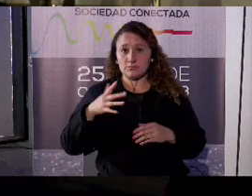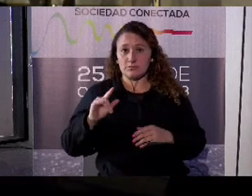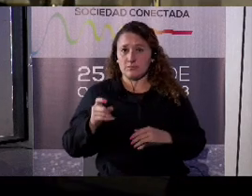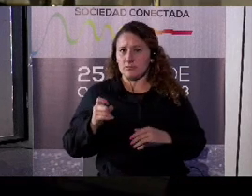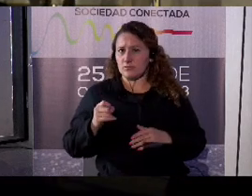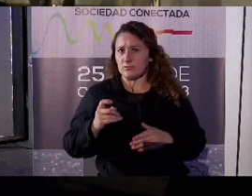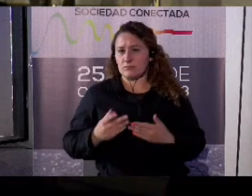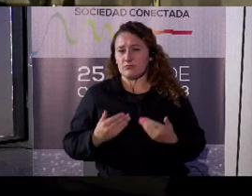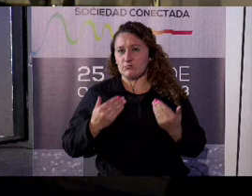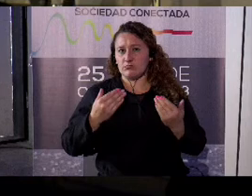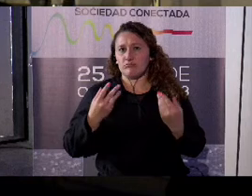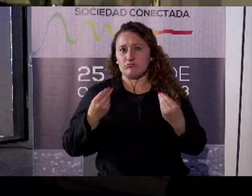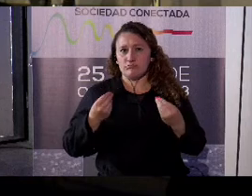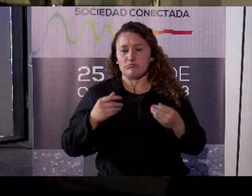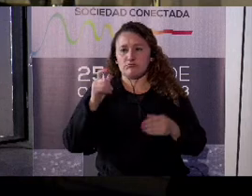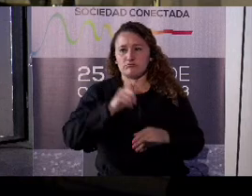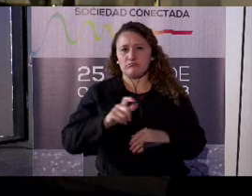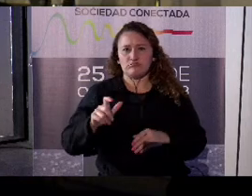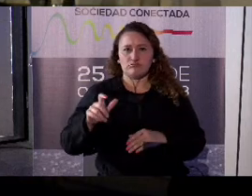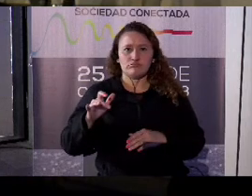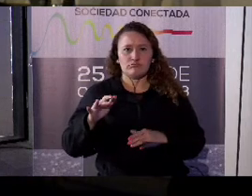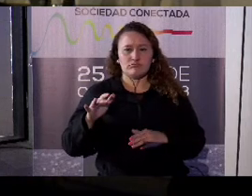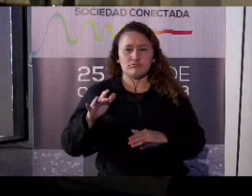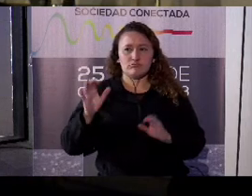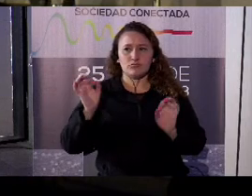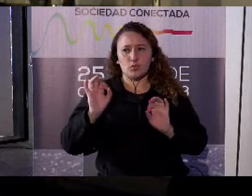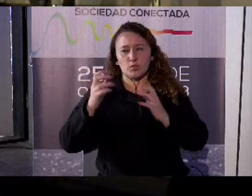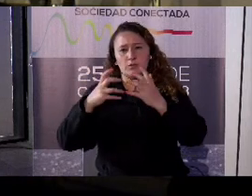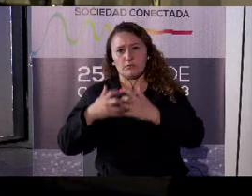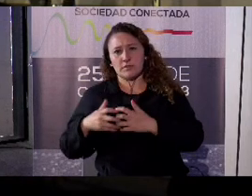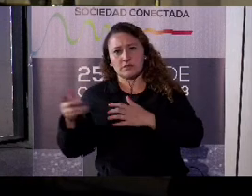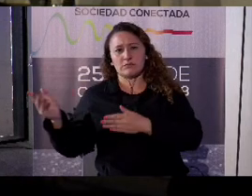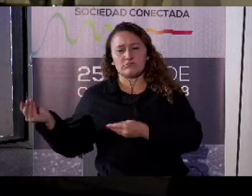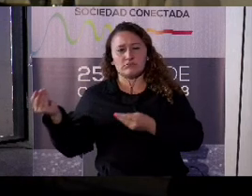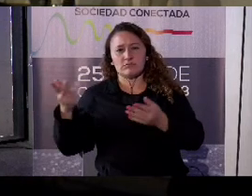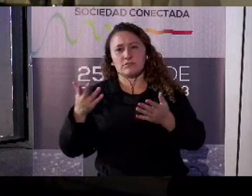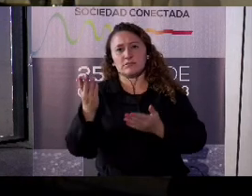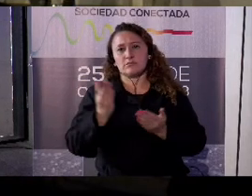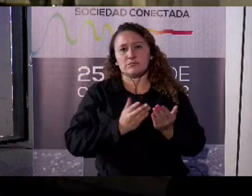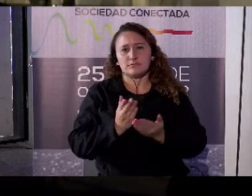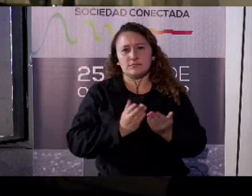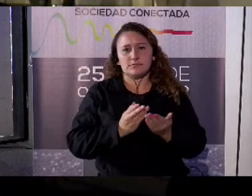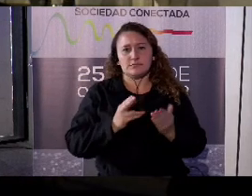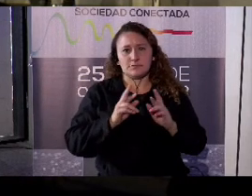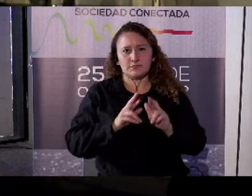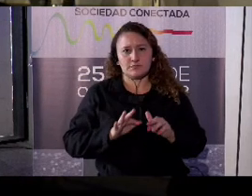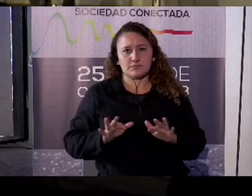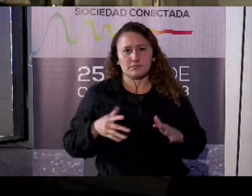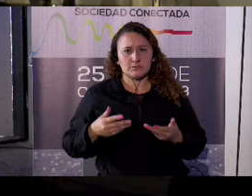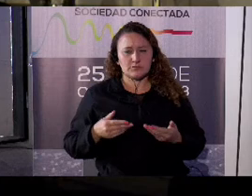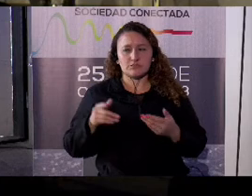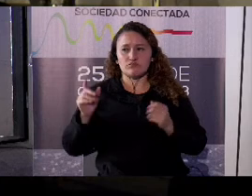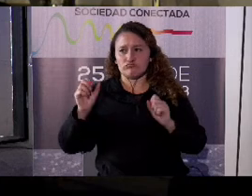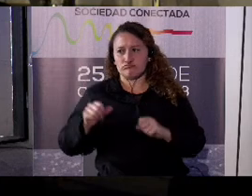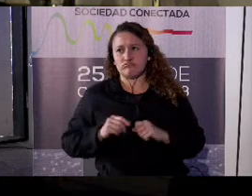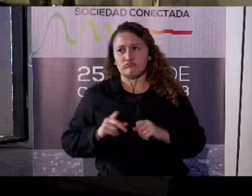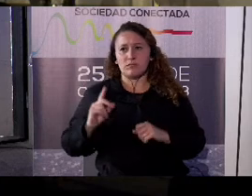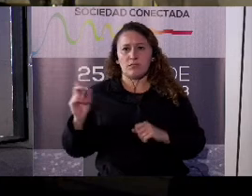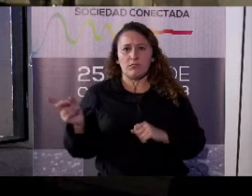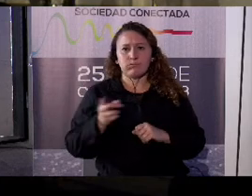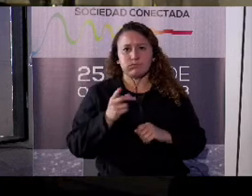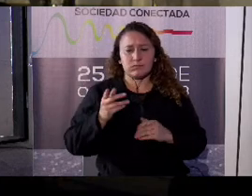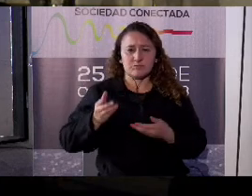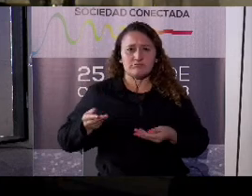habilitador grande para los operadores y les va a permitir interactuar más con la industria eh La idea es que los operadores van a poder ofrecer